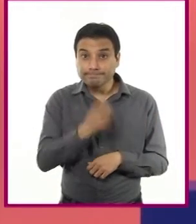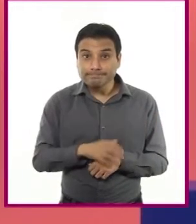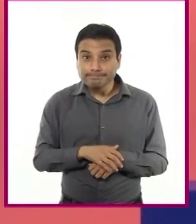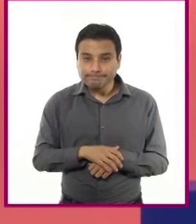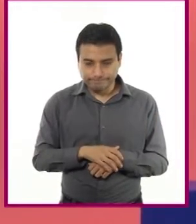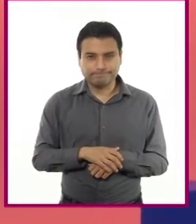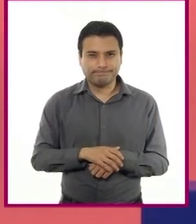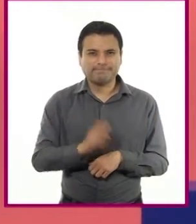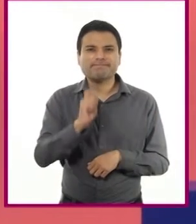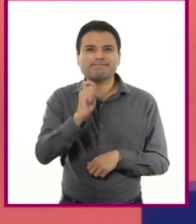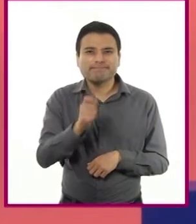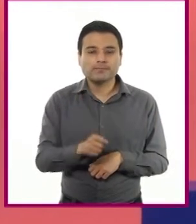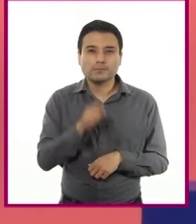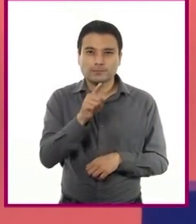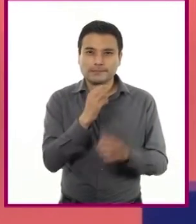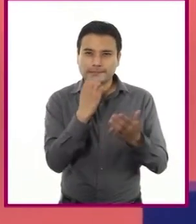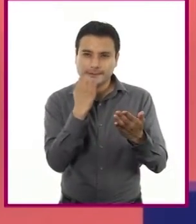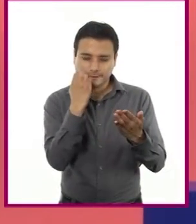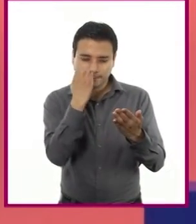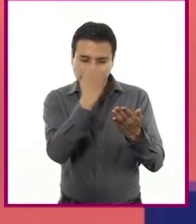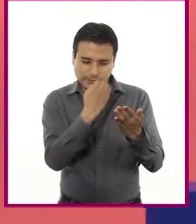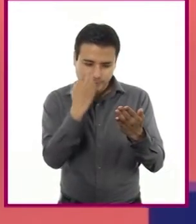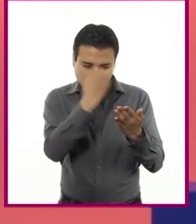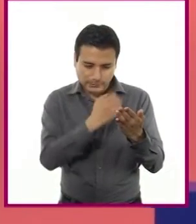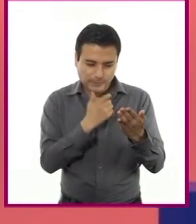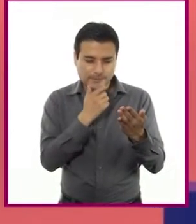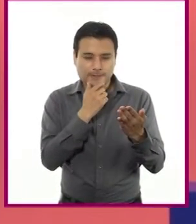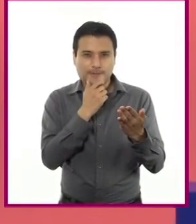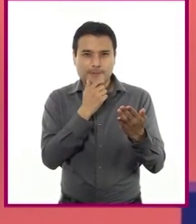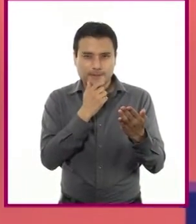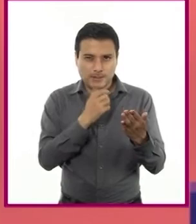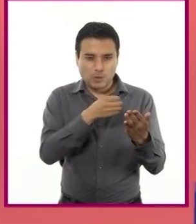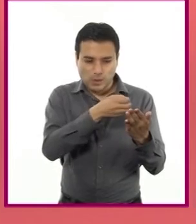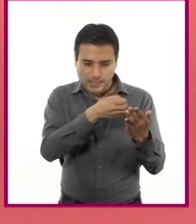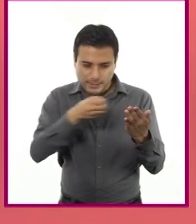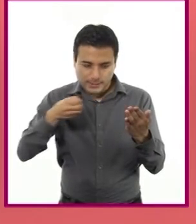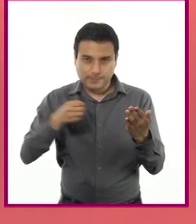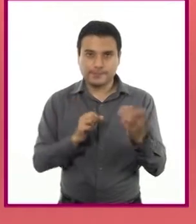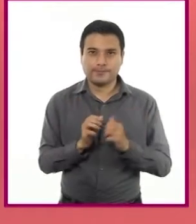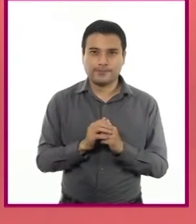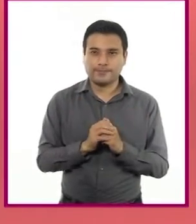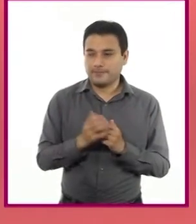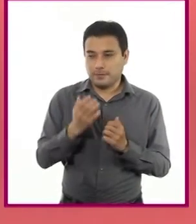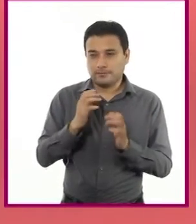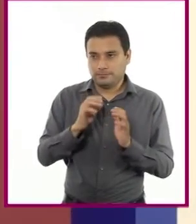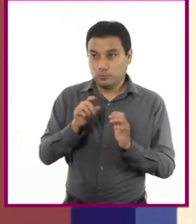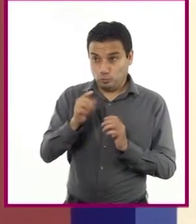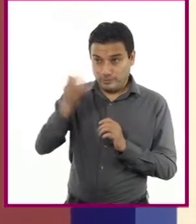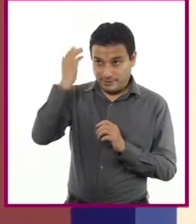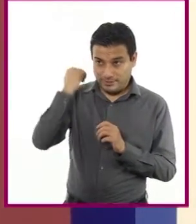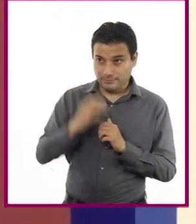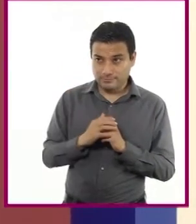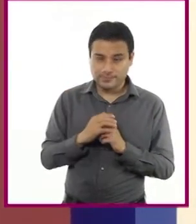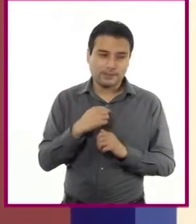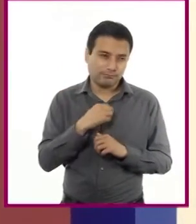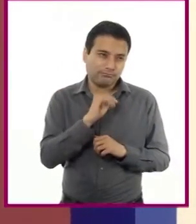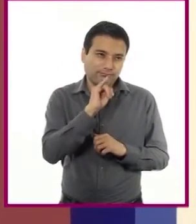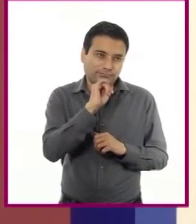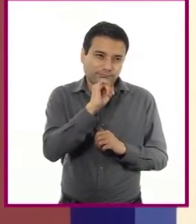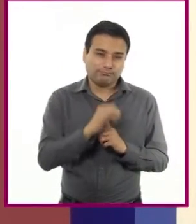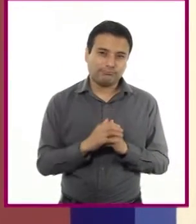analizar, sintetizar y organizar la información. ¿Te ha pasado, Daniel? Sí,